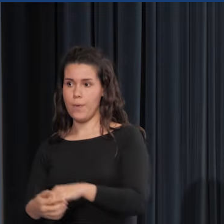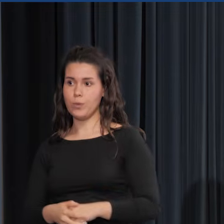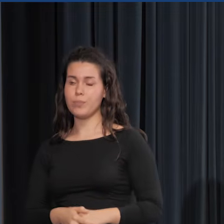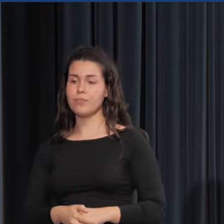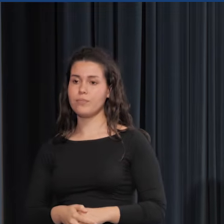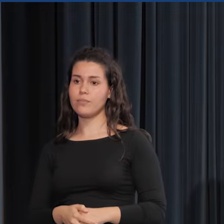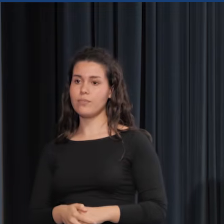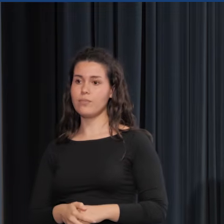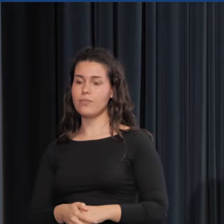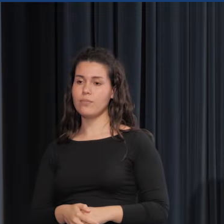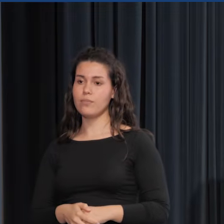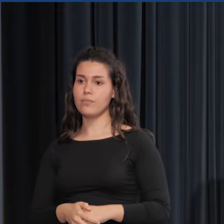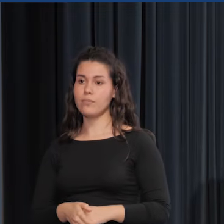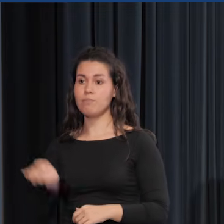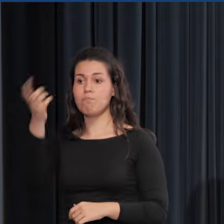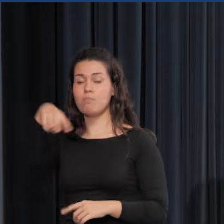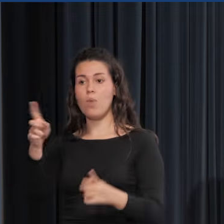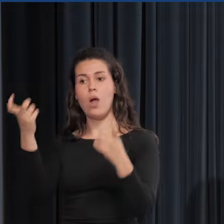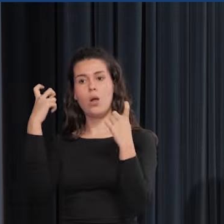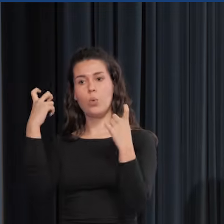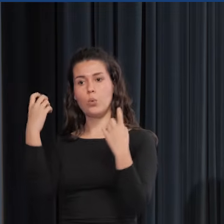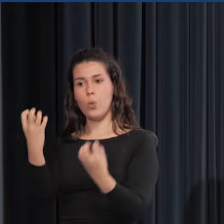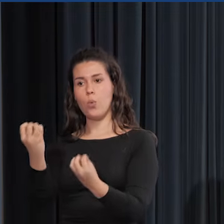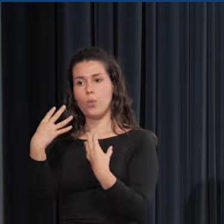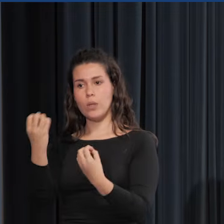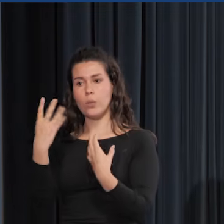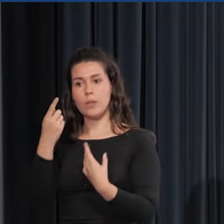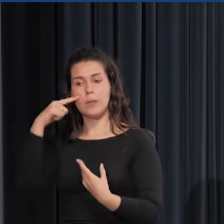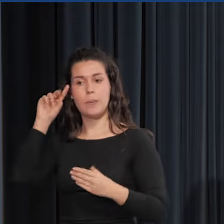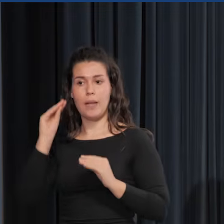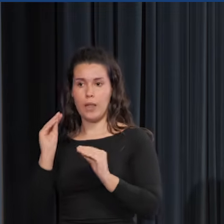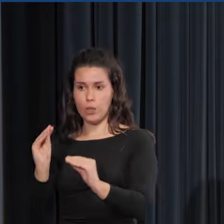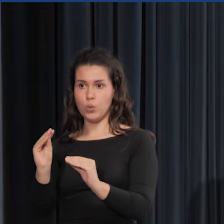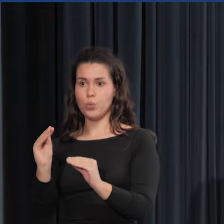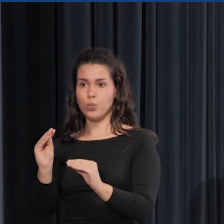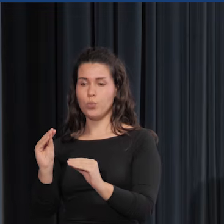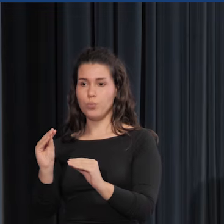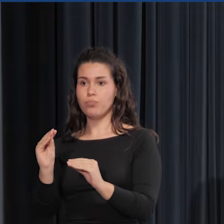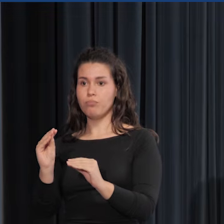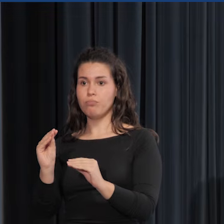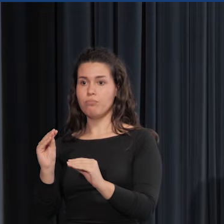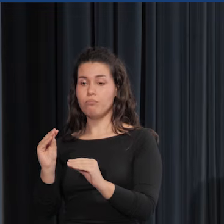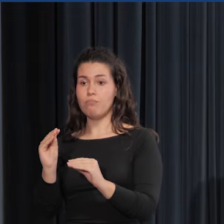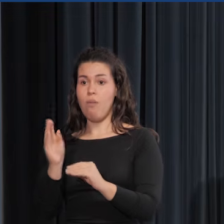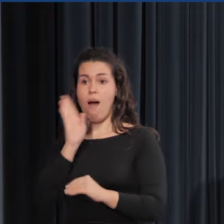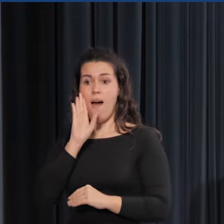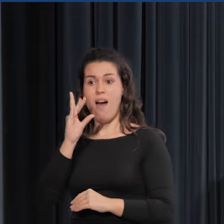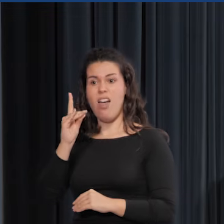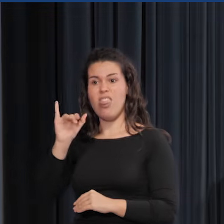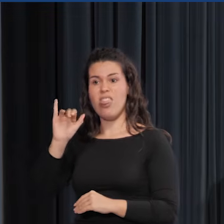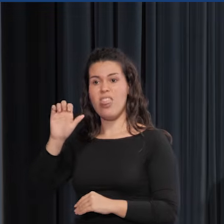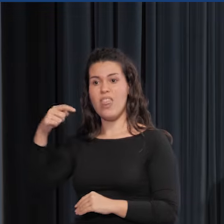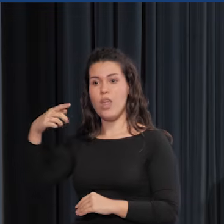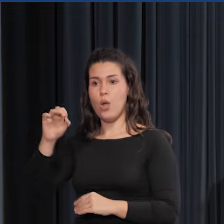Este alumnado me cuenta la experiencia que tiene. No es tanta la que ha comentado Diego, que es verdad que todos